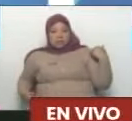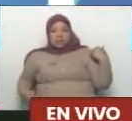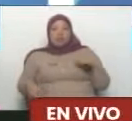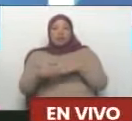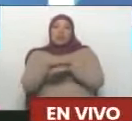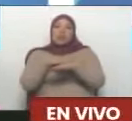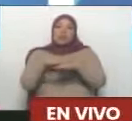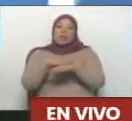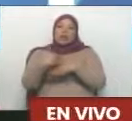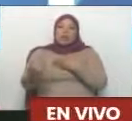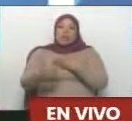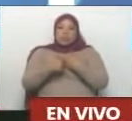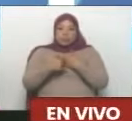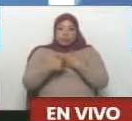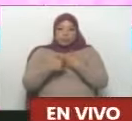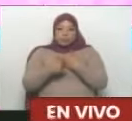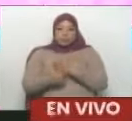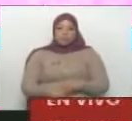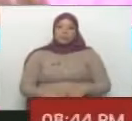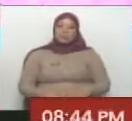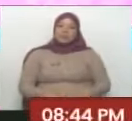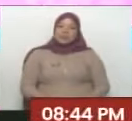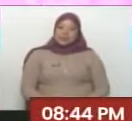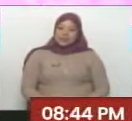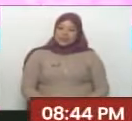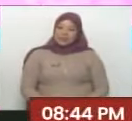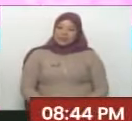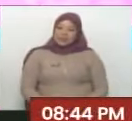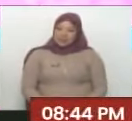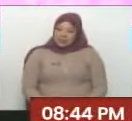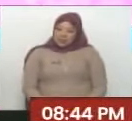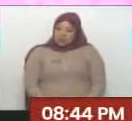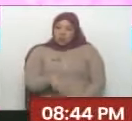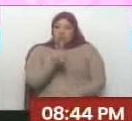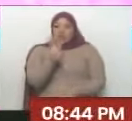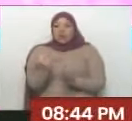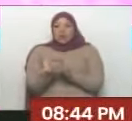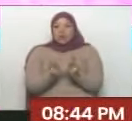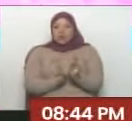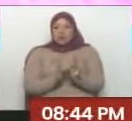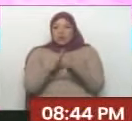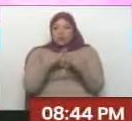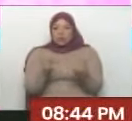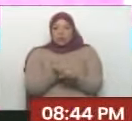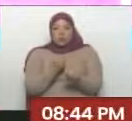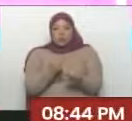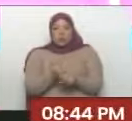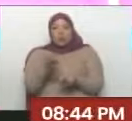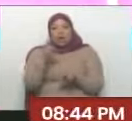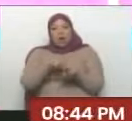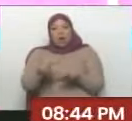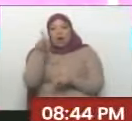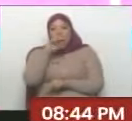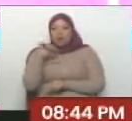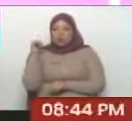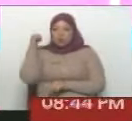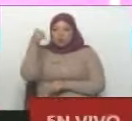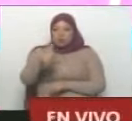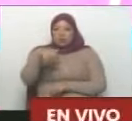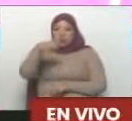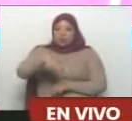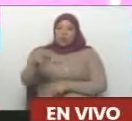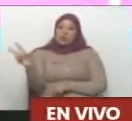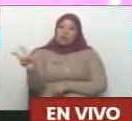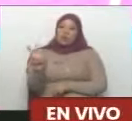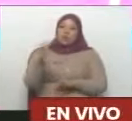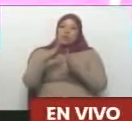presidente. Interrúmpame. La idea justamente es que ese día, 4 de abril, todos los años, en todos los estados de Venezuela